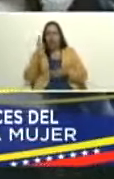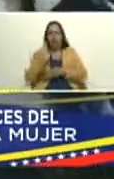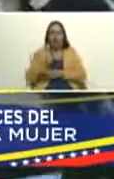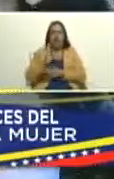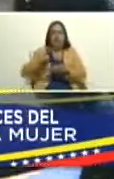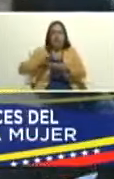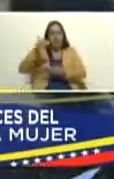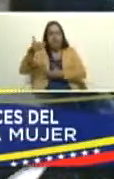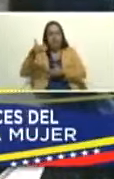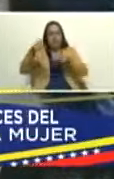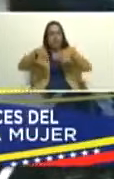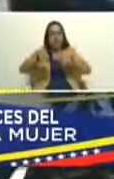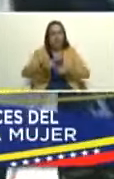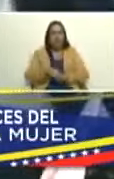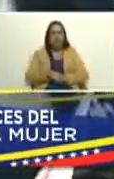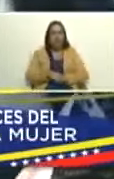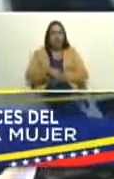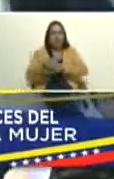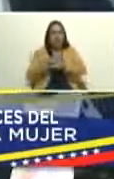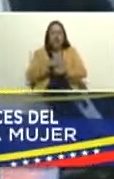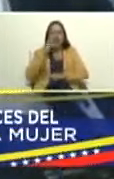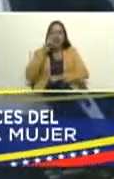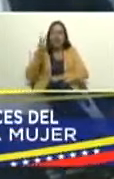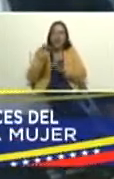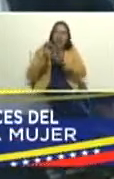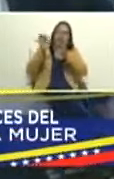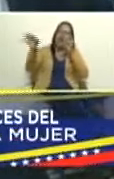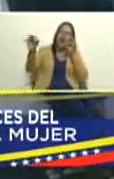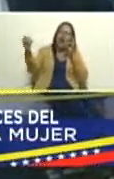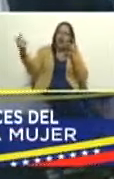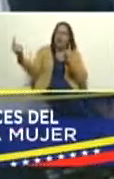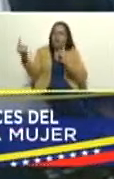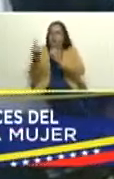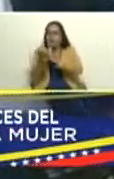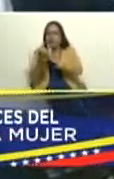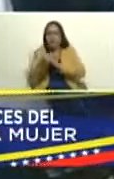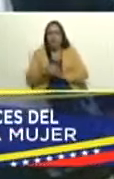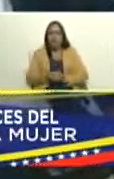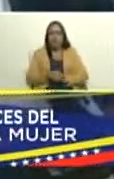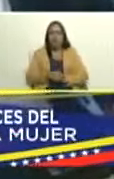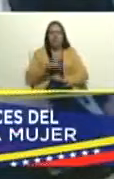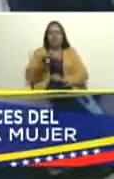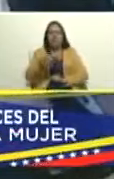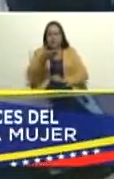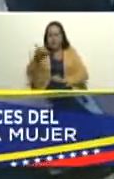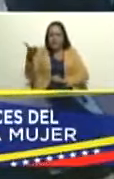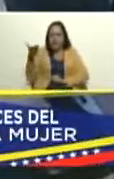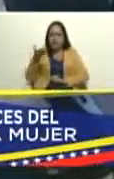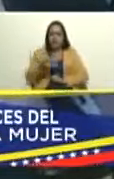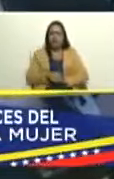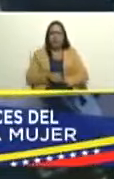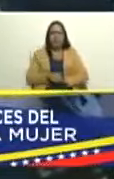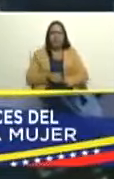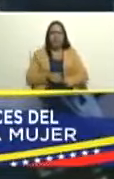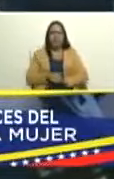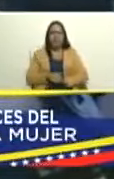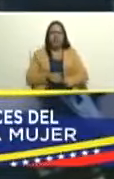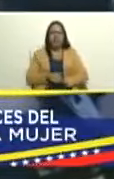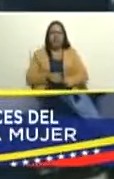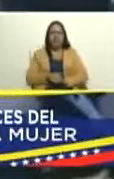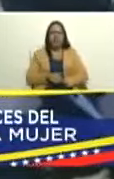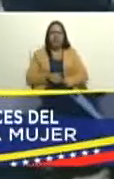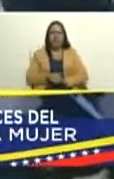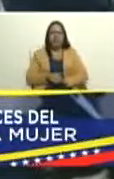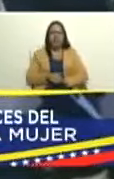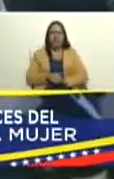aquí. La otra vez lo vi desde lejito. Ahorita lo vi cerquita. Y a Deisy también, a usted, primera